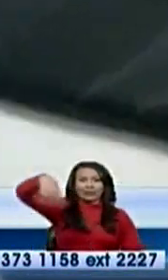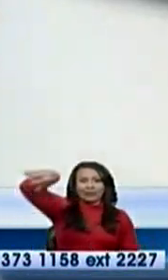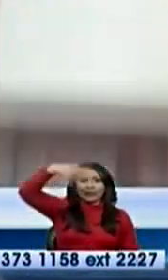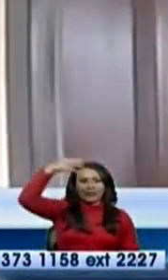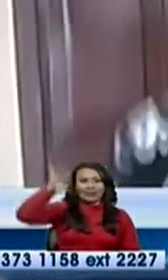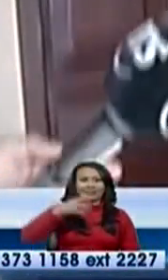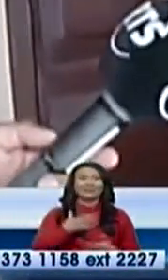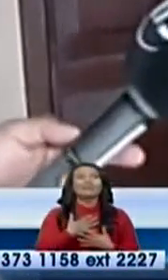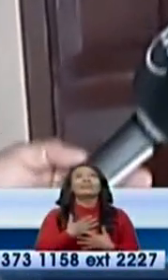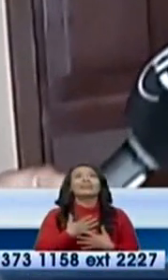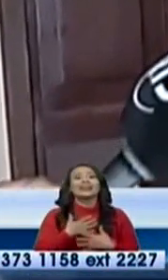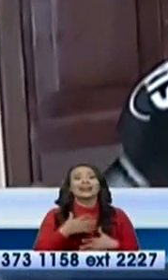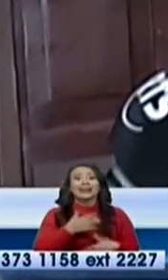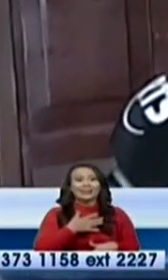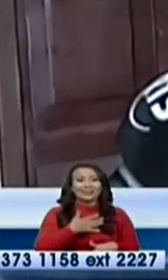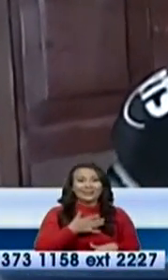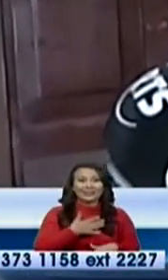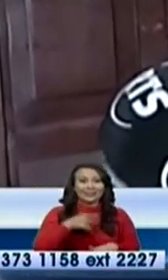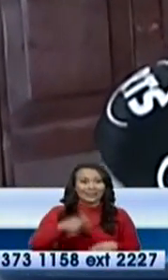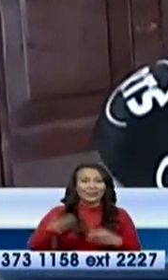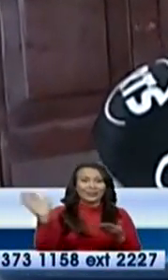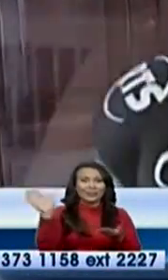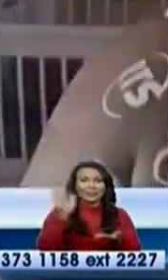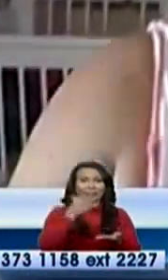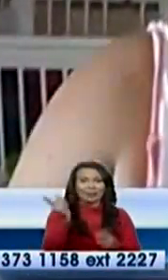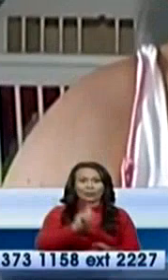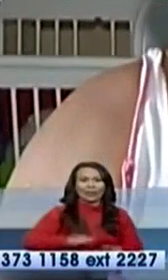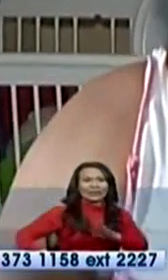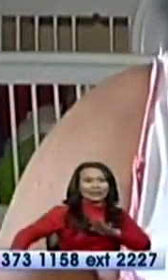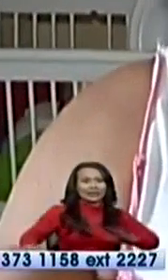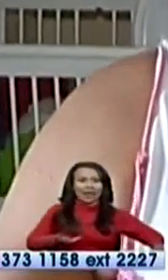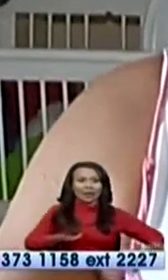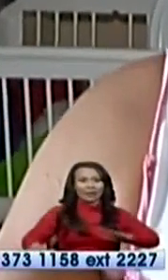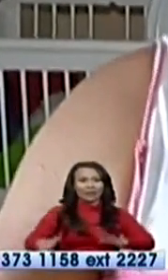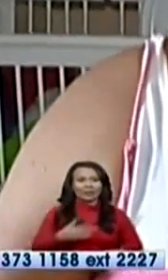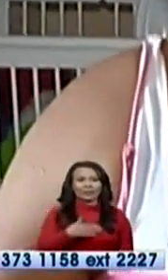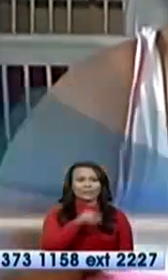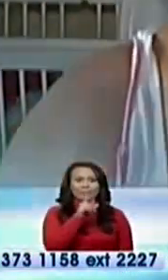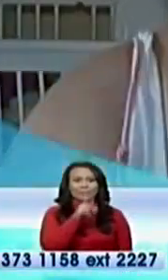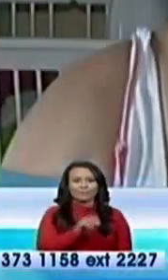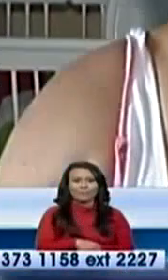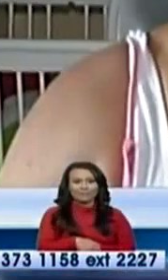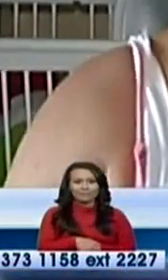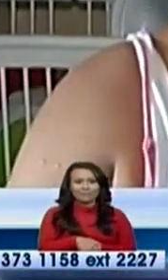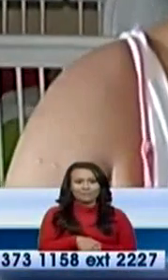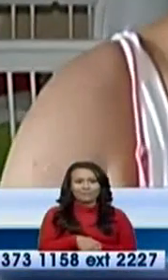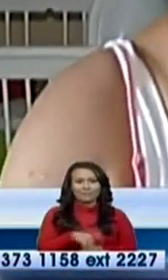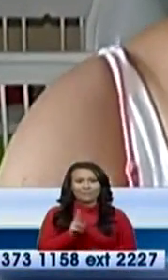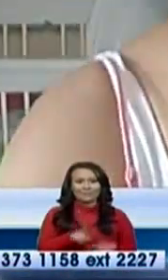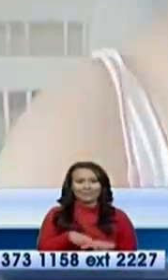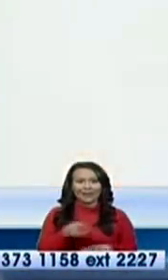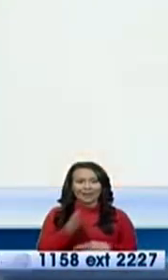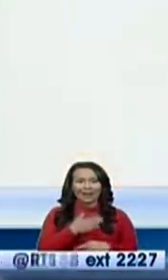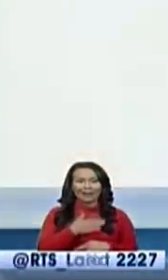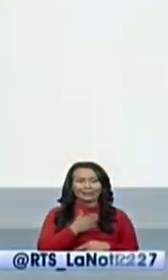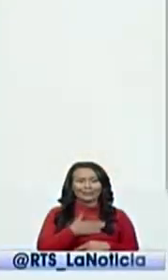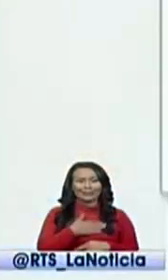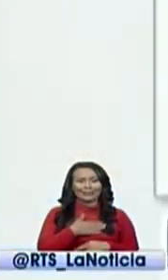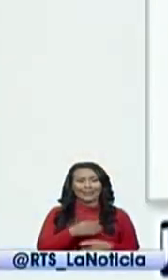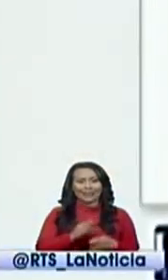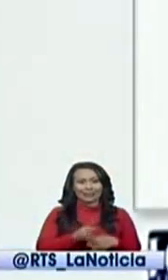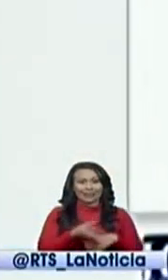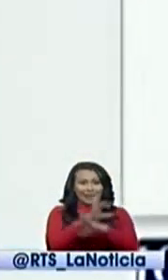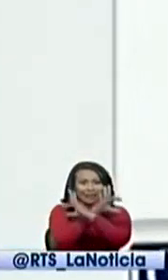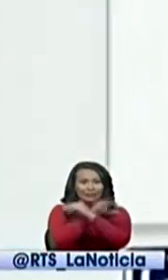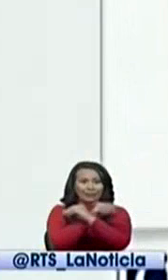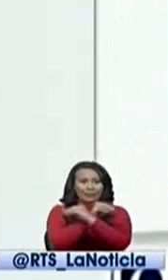me asusté, pues yo dije, esto no es viento, pues este es temblor. Yo lo que me quedé sentado fue en mi cama porque me asusté. Según la cuenta de Twitter